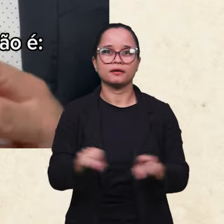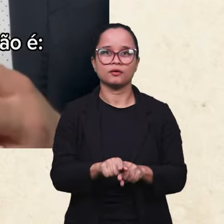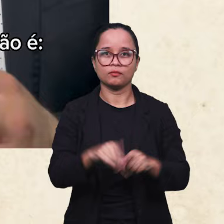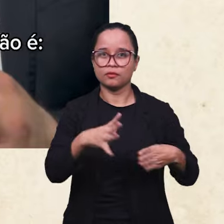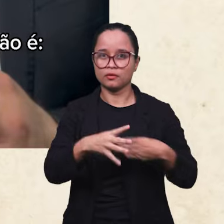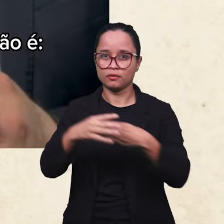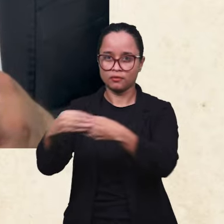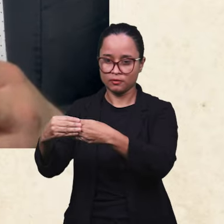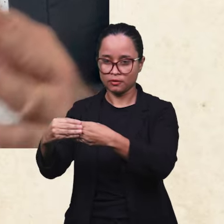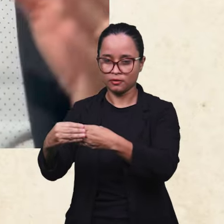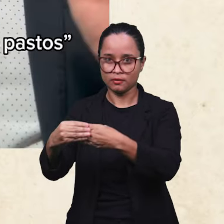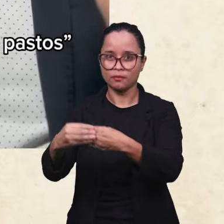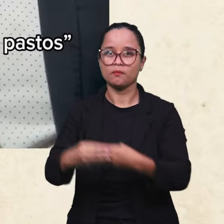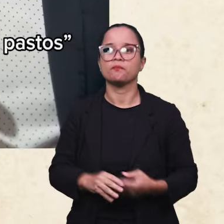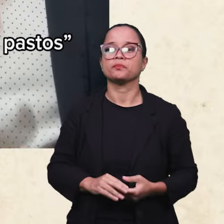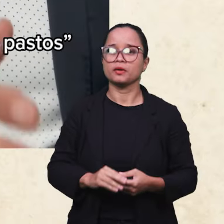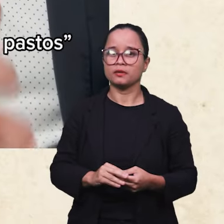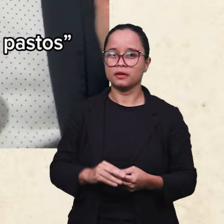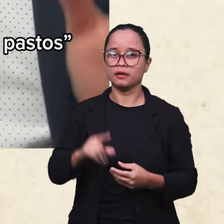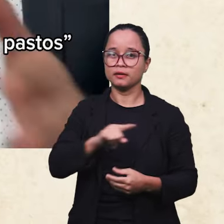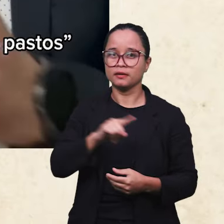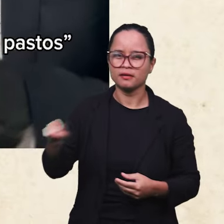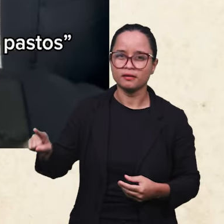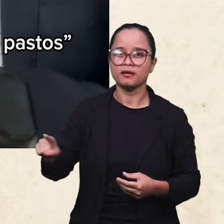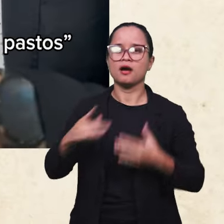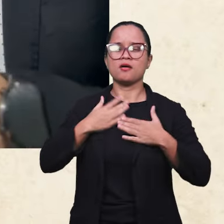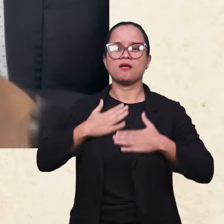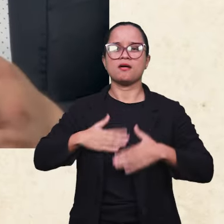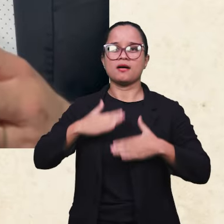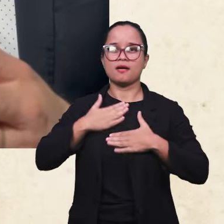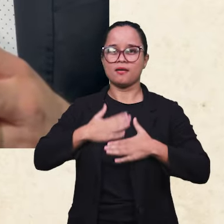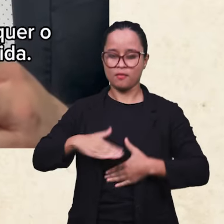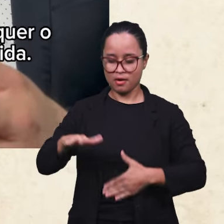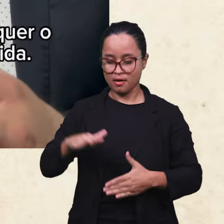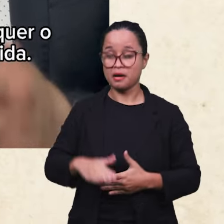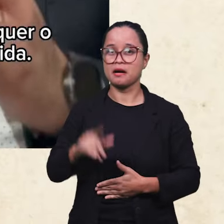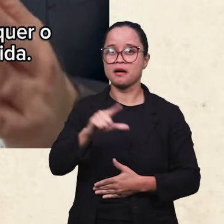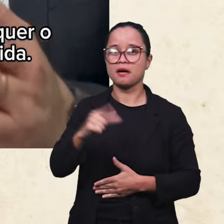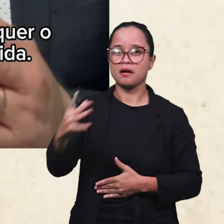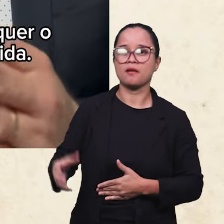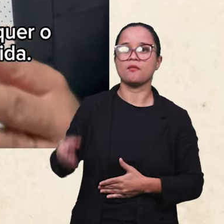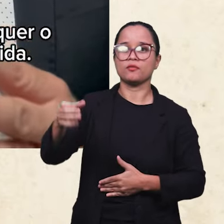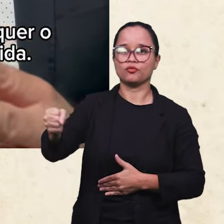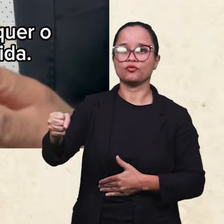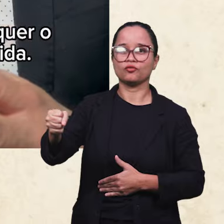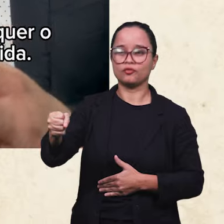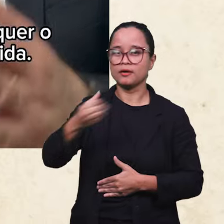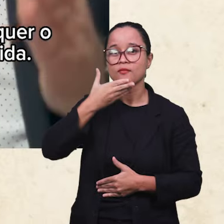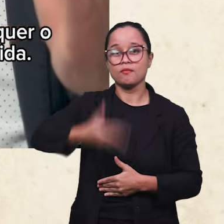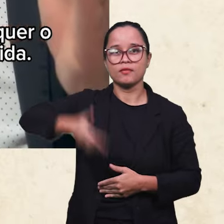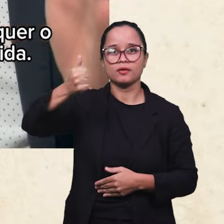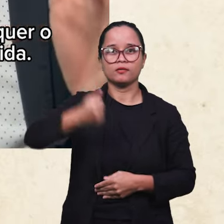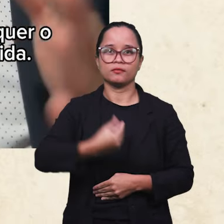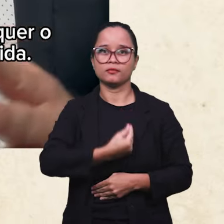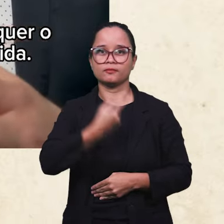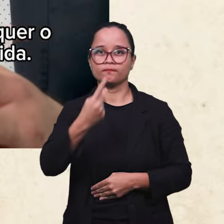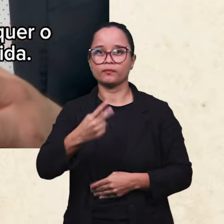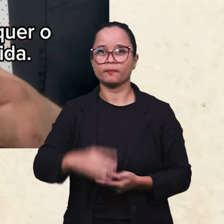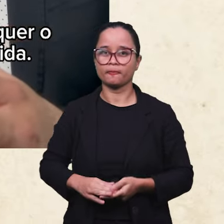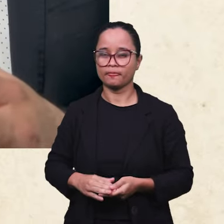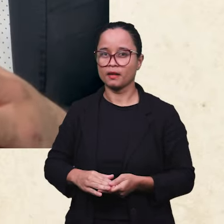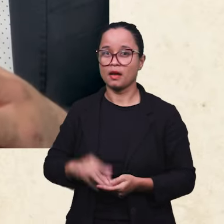expresión siguiente es, me guiará por verdes pastos. Este buen pastor solo quiere lo mejor para